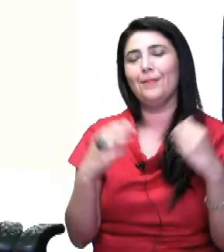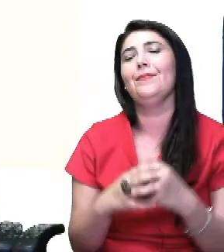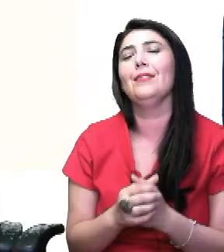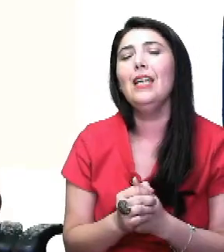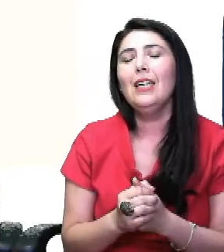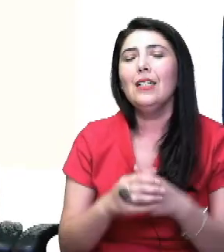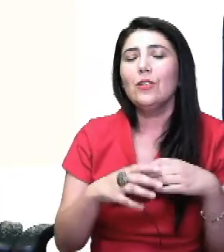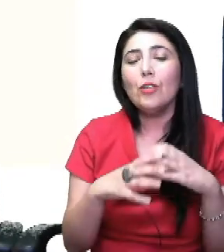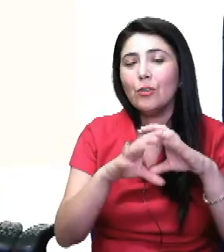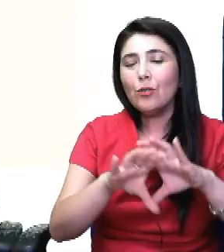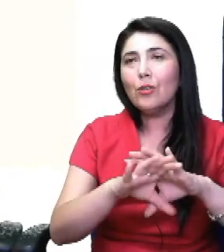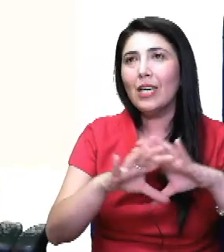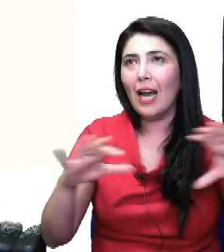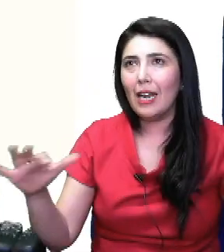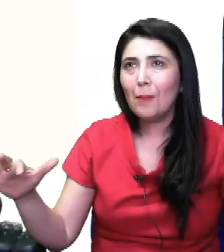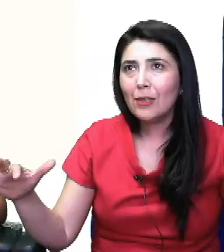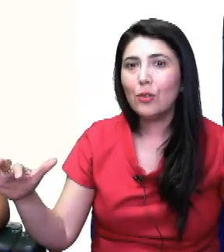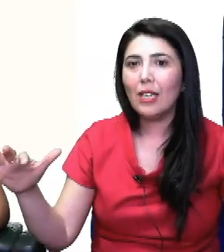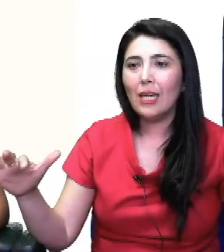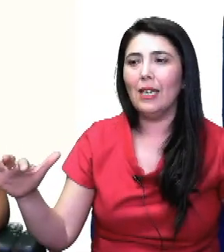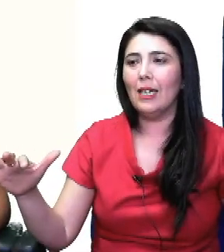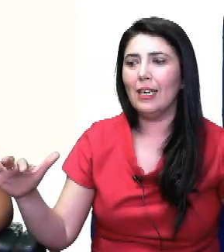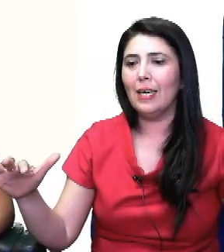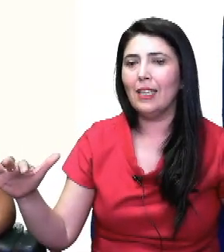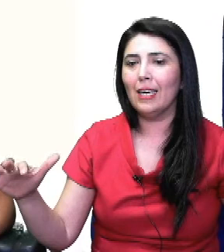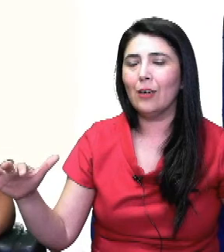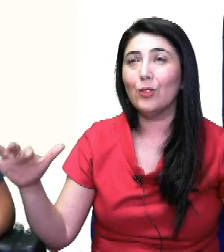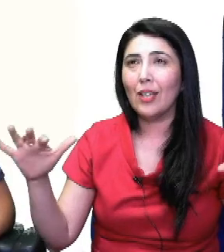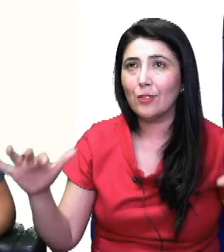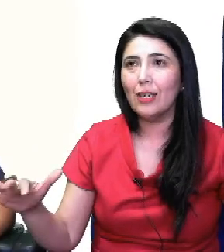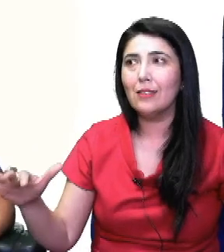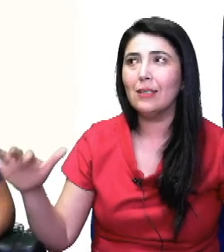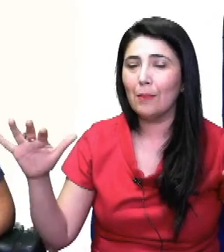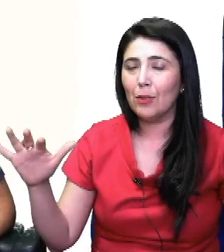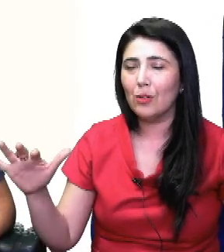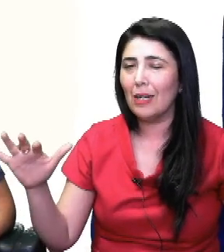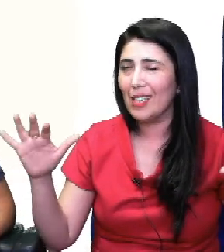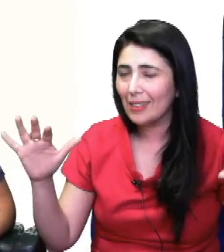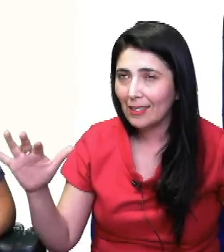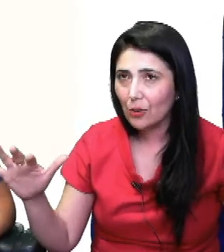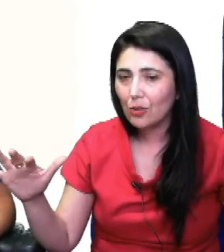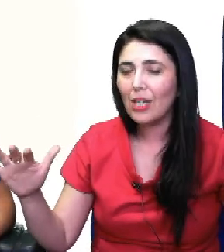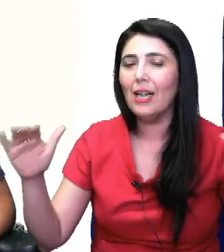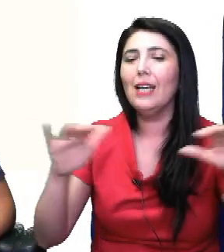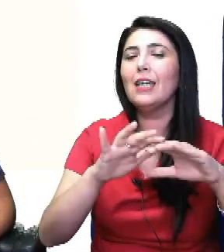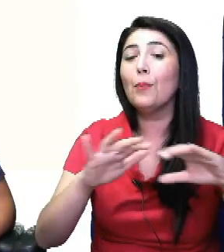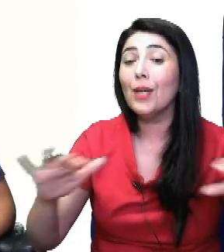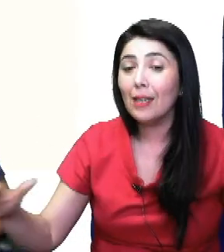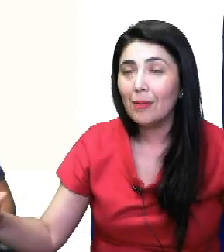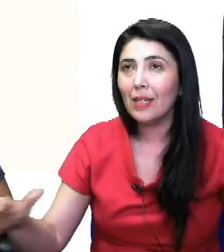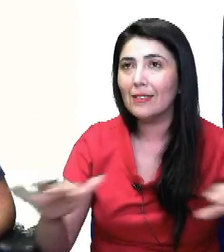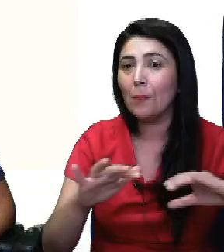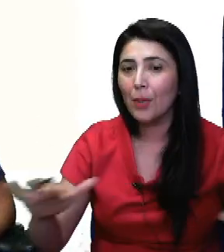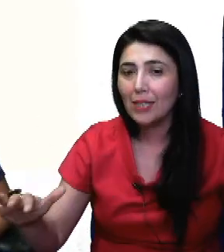institucionalidad. Todos son elementos de consideraciones del ámbito del bienestar psicosocial que